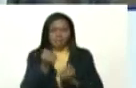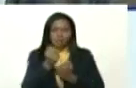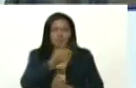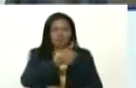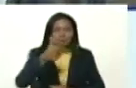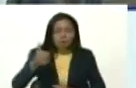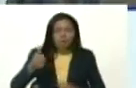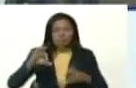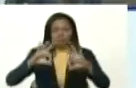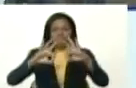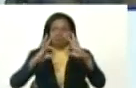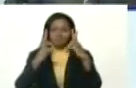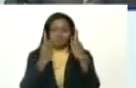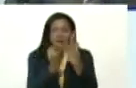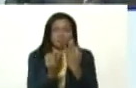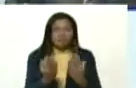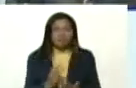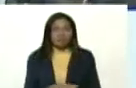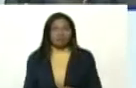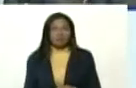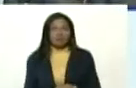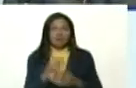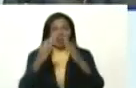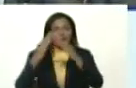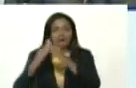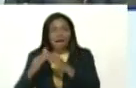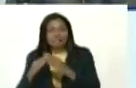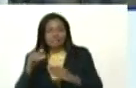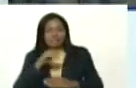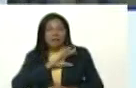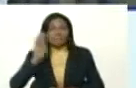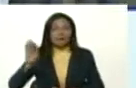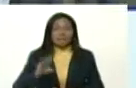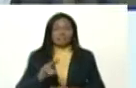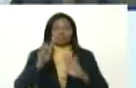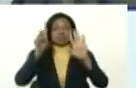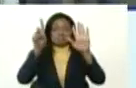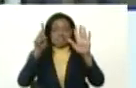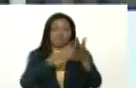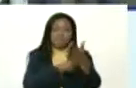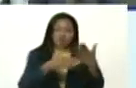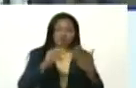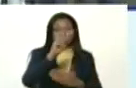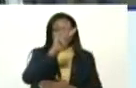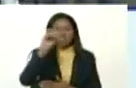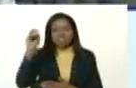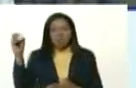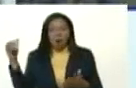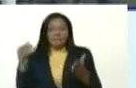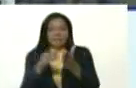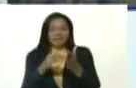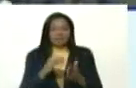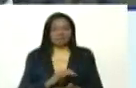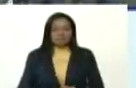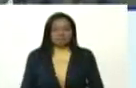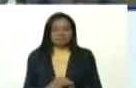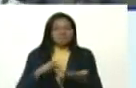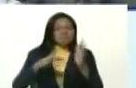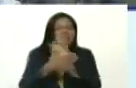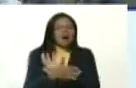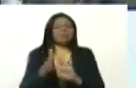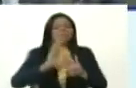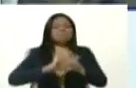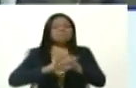las familias, a los hogares de la patria. Ahora son 6.200.000 para, porque